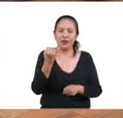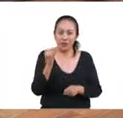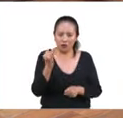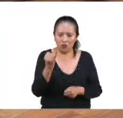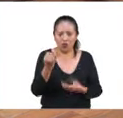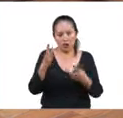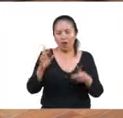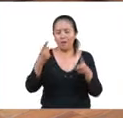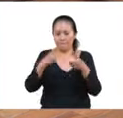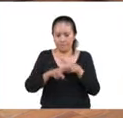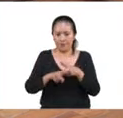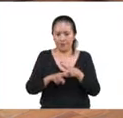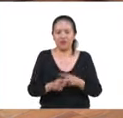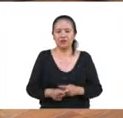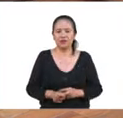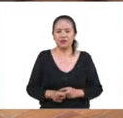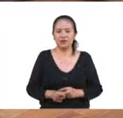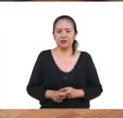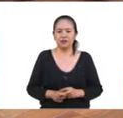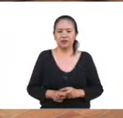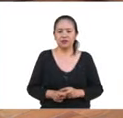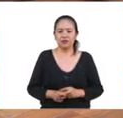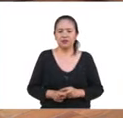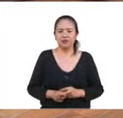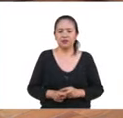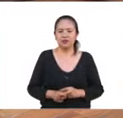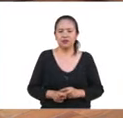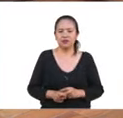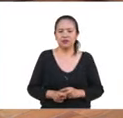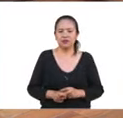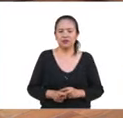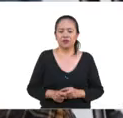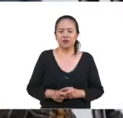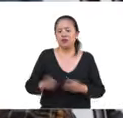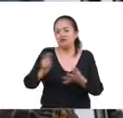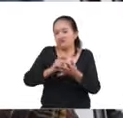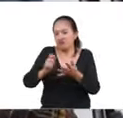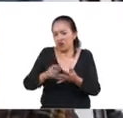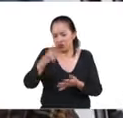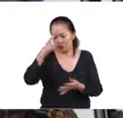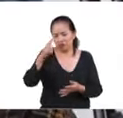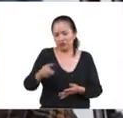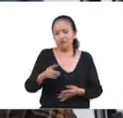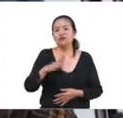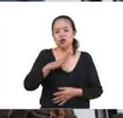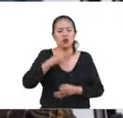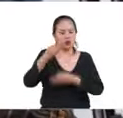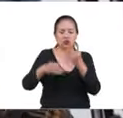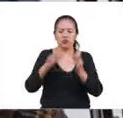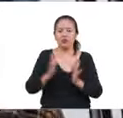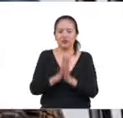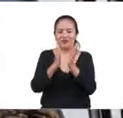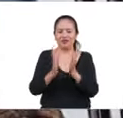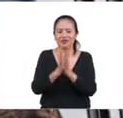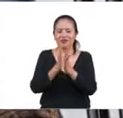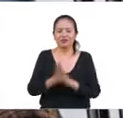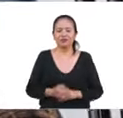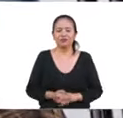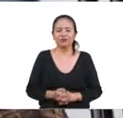convocatoria. ¿Ya está lista? ¿Se apuntará enseguida cuando abran la convocatoria? Sí, ahí vamos a participar.